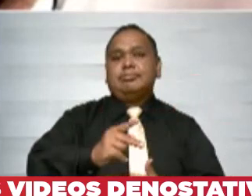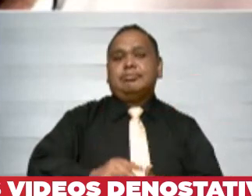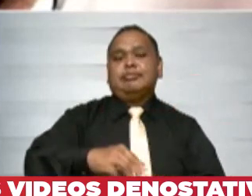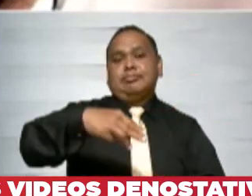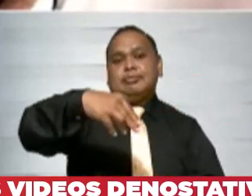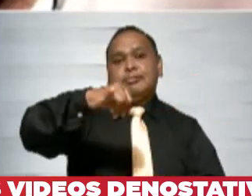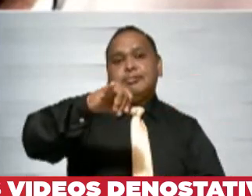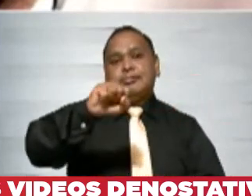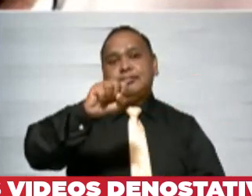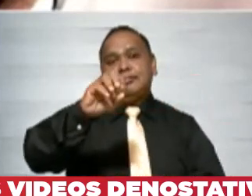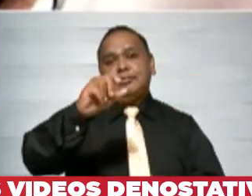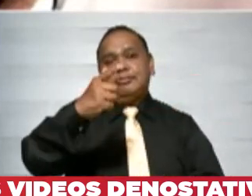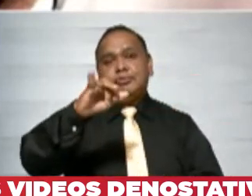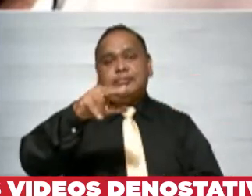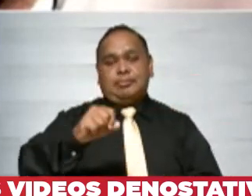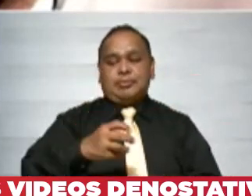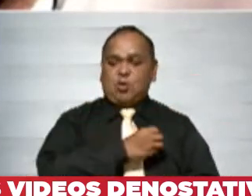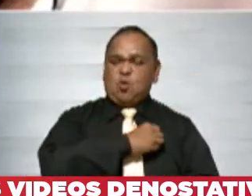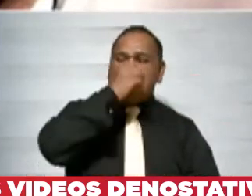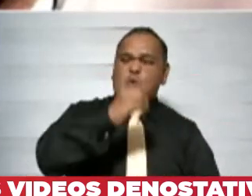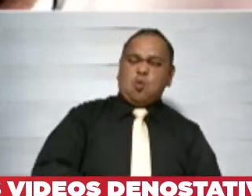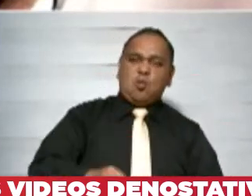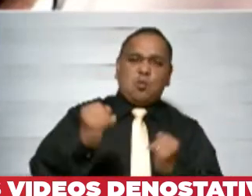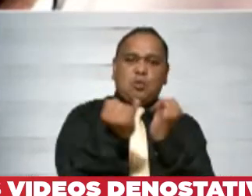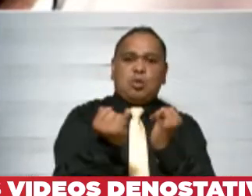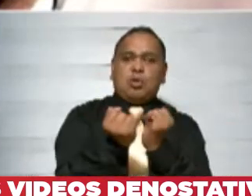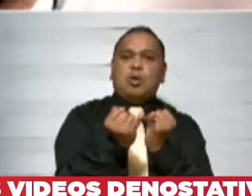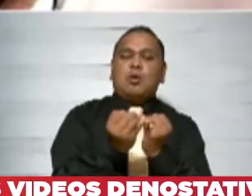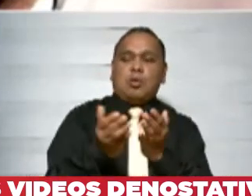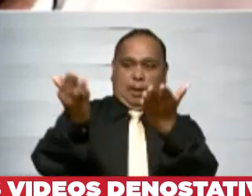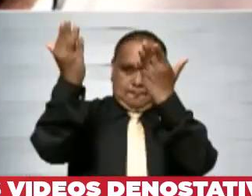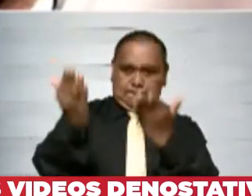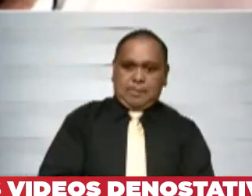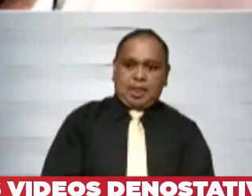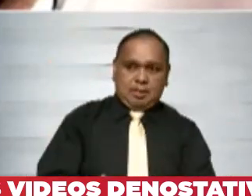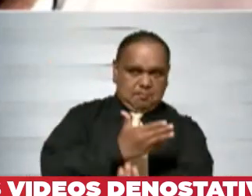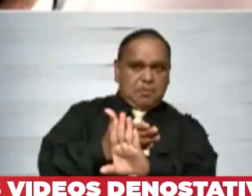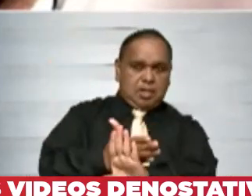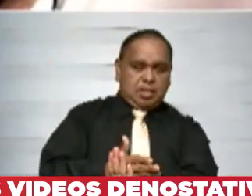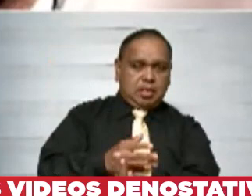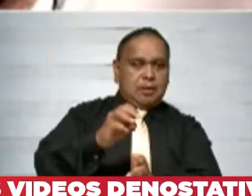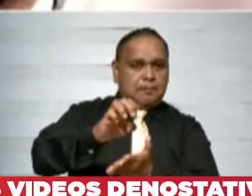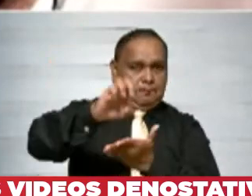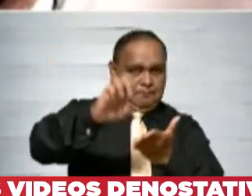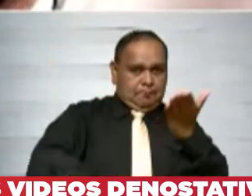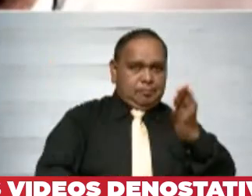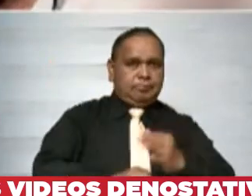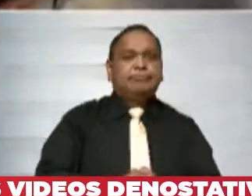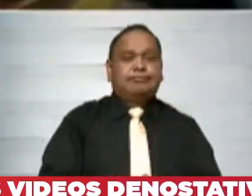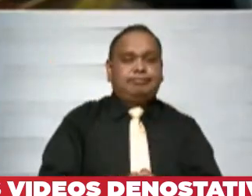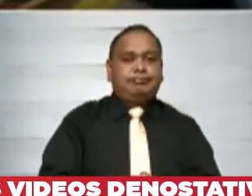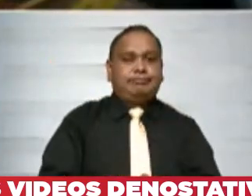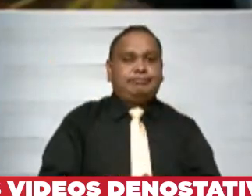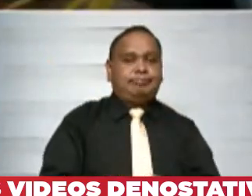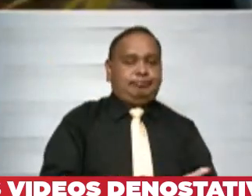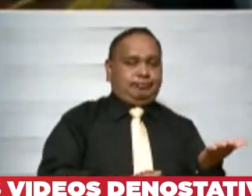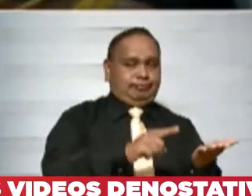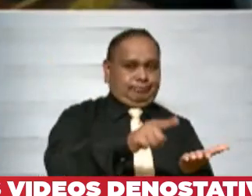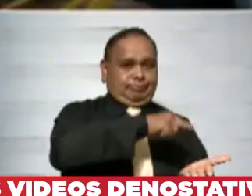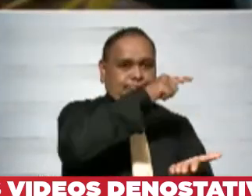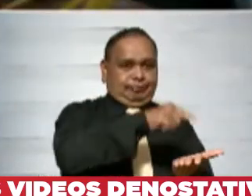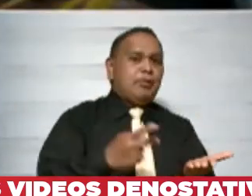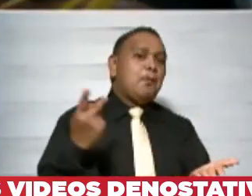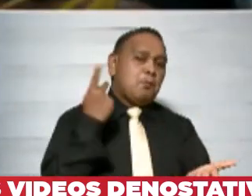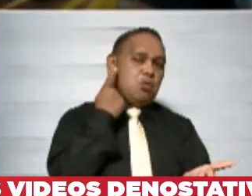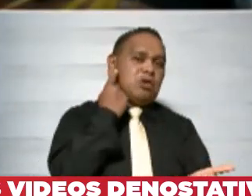misoginia, delitos de odio, delitos que van encaminados también a la integridad y el honor de las personas. Y en el caso de materia electoral, pues violencia política